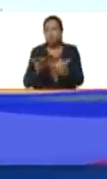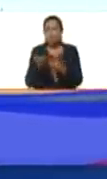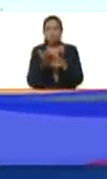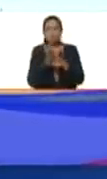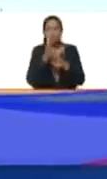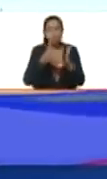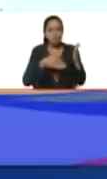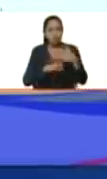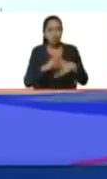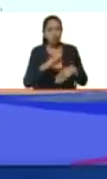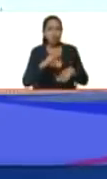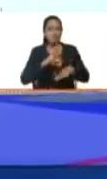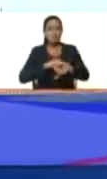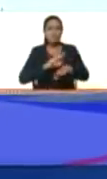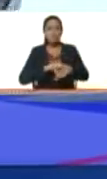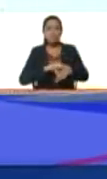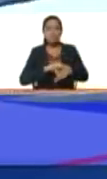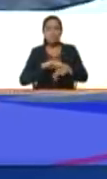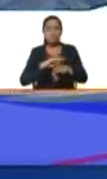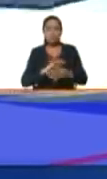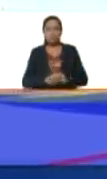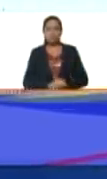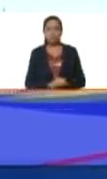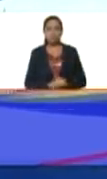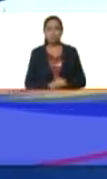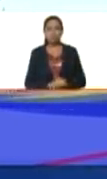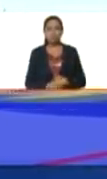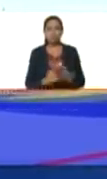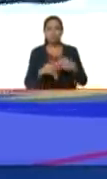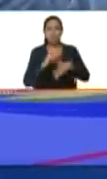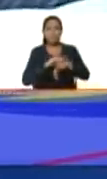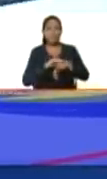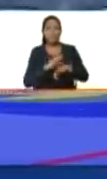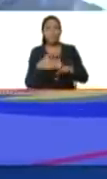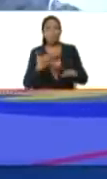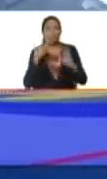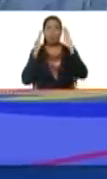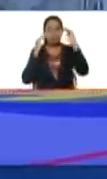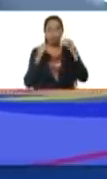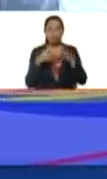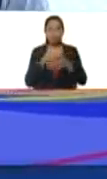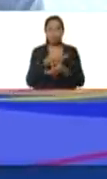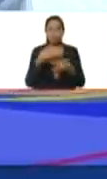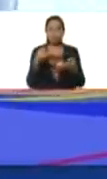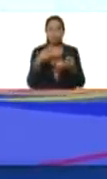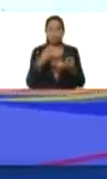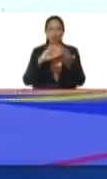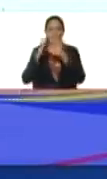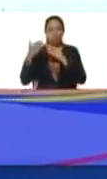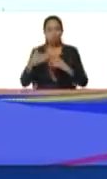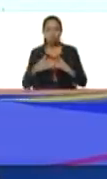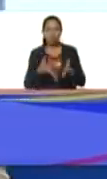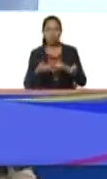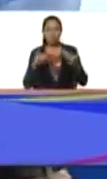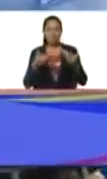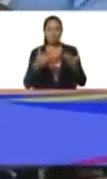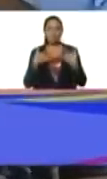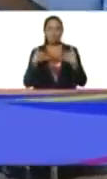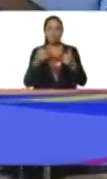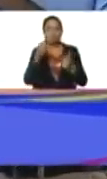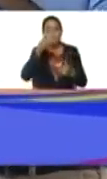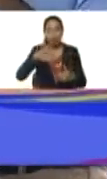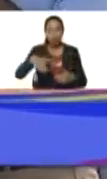estudiar medicina integral comunitaria, para que mañana sean médicos que se queden en la comunidad prestándole salud a su